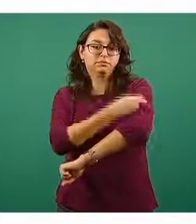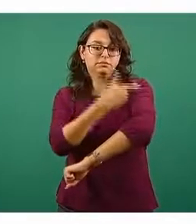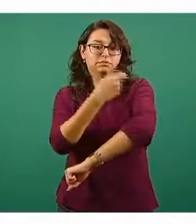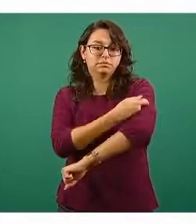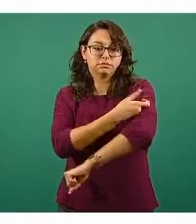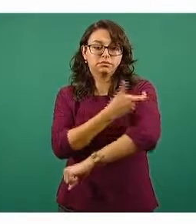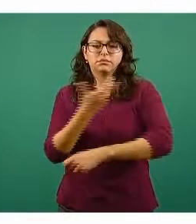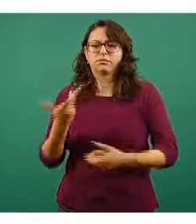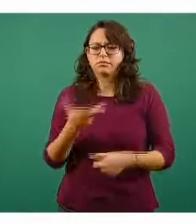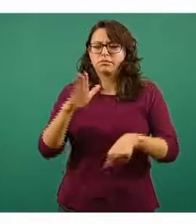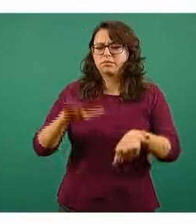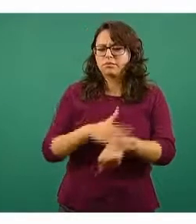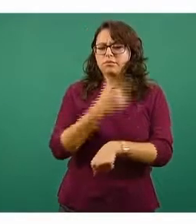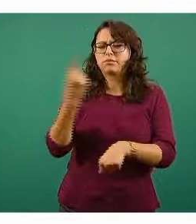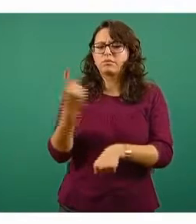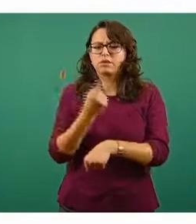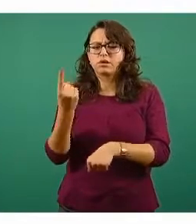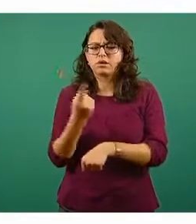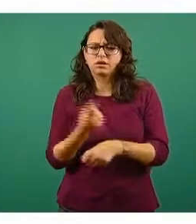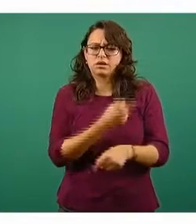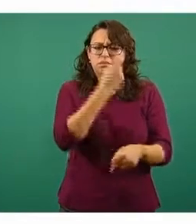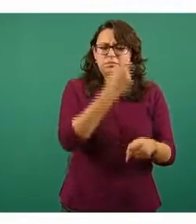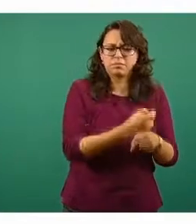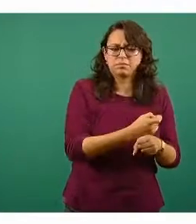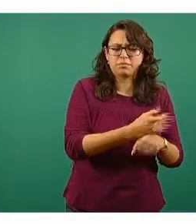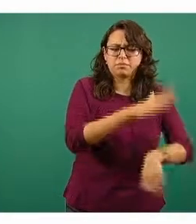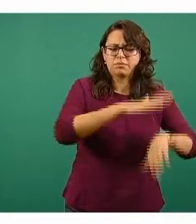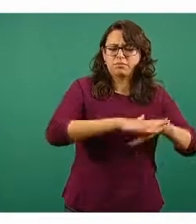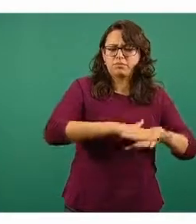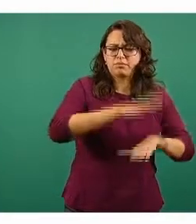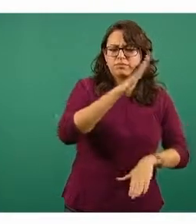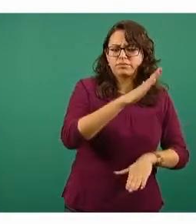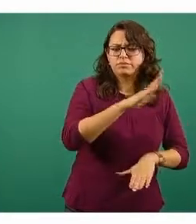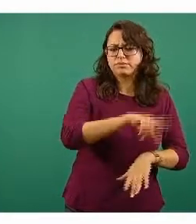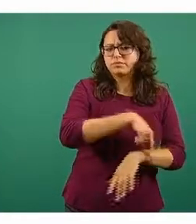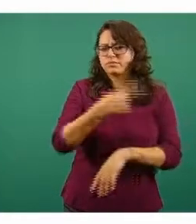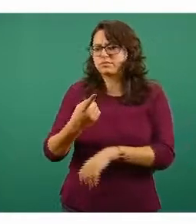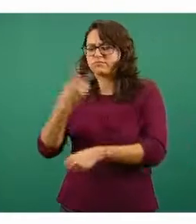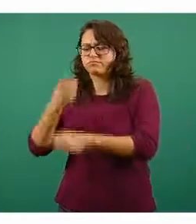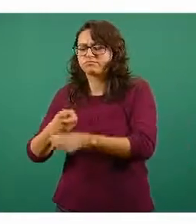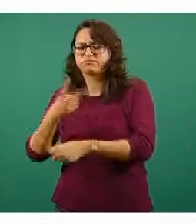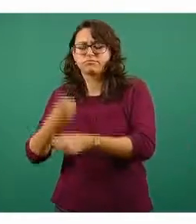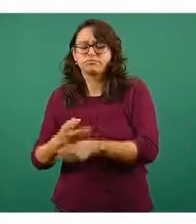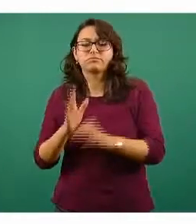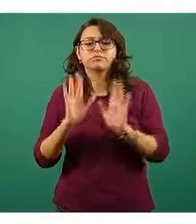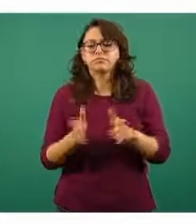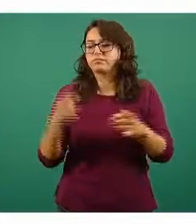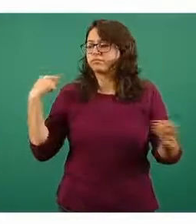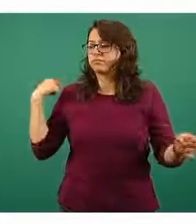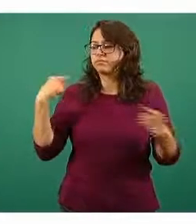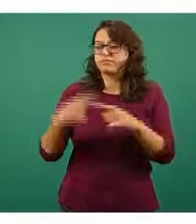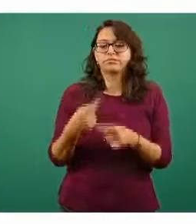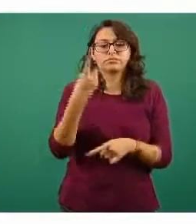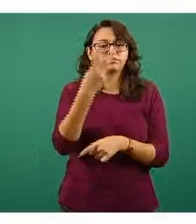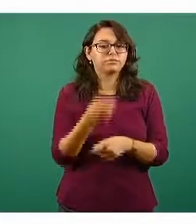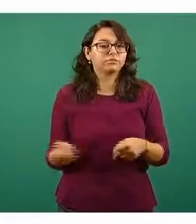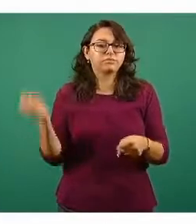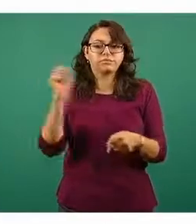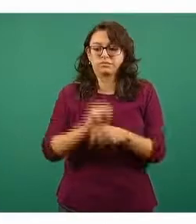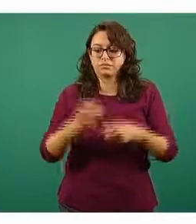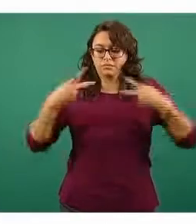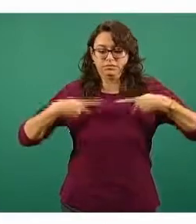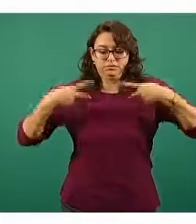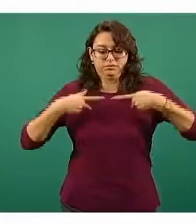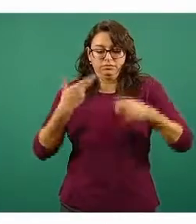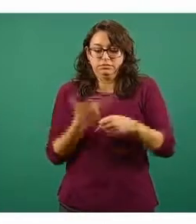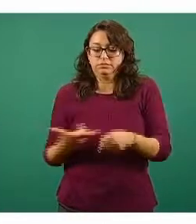no hay tantas primeras dosis? Porque con las primeras 2 semanas de aplicación ya se cubrió la meta de personal de salud de